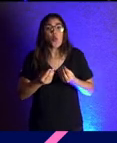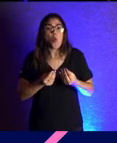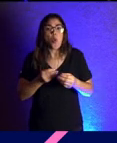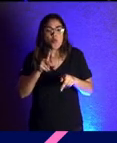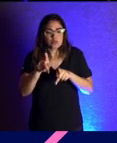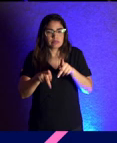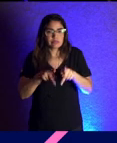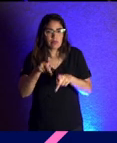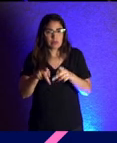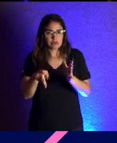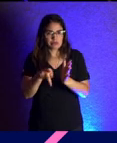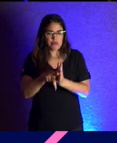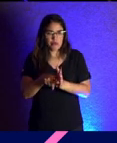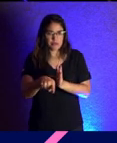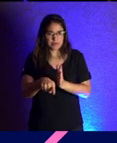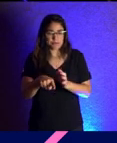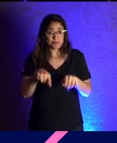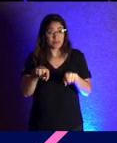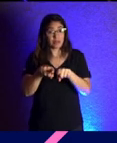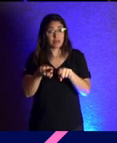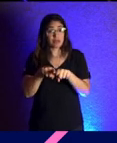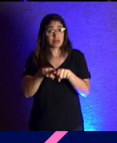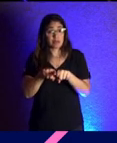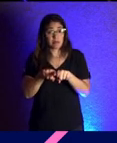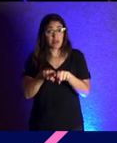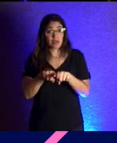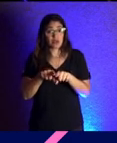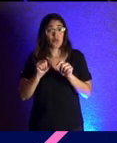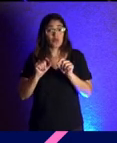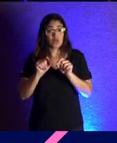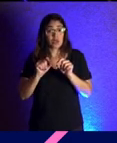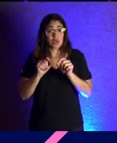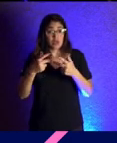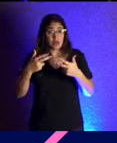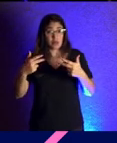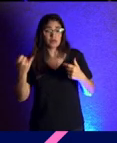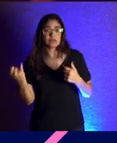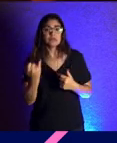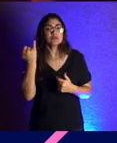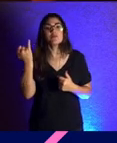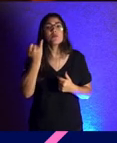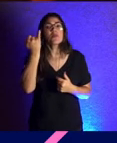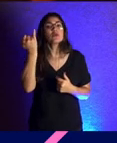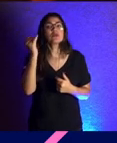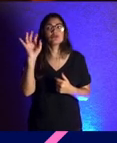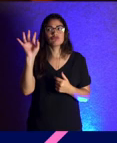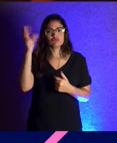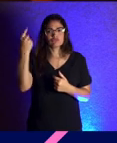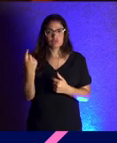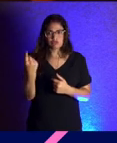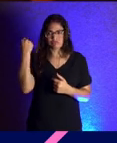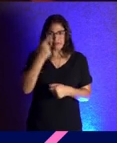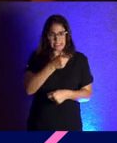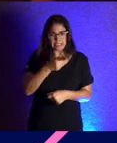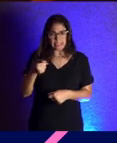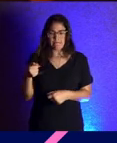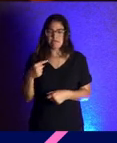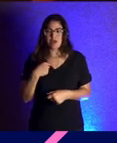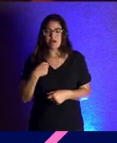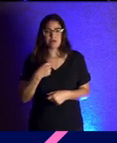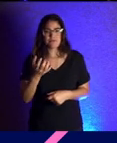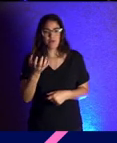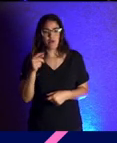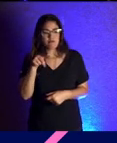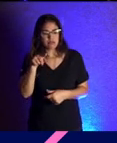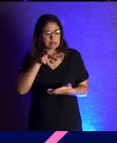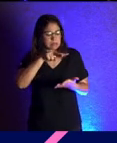y también algo que es muy relevante también en este futuro de esta semana, que también es un doctor que lo dicen, pues a